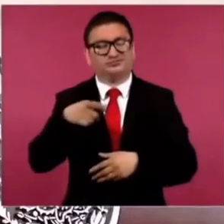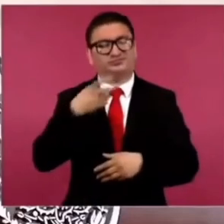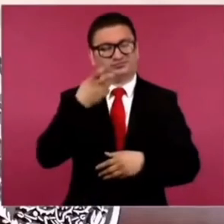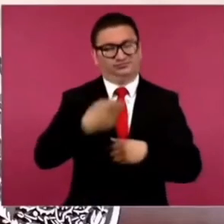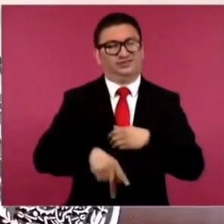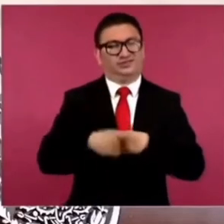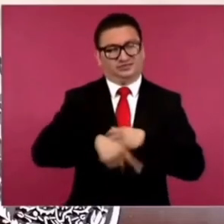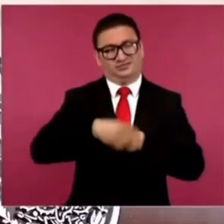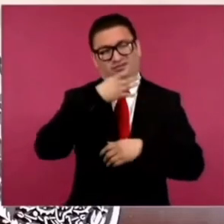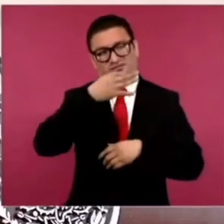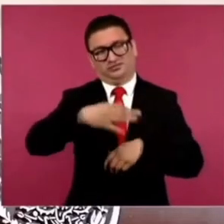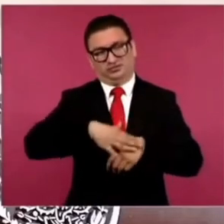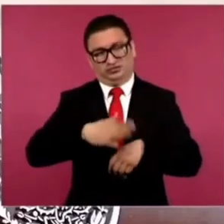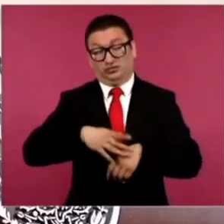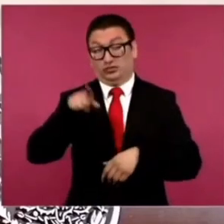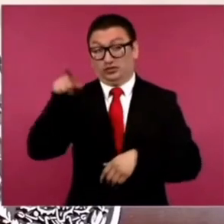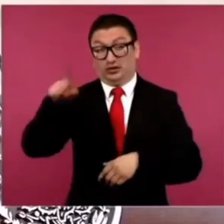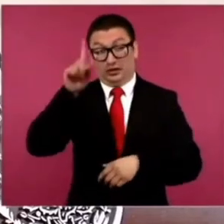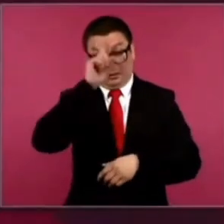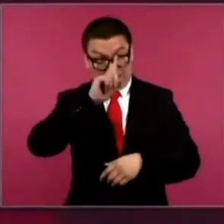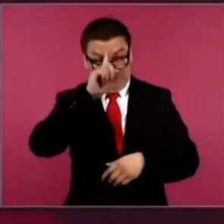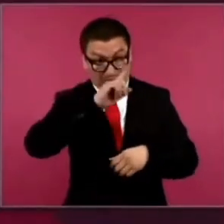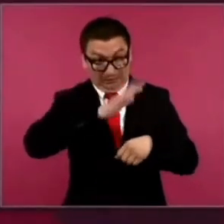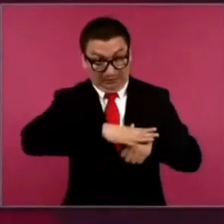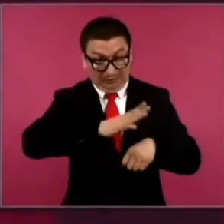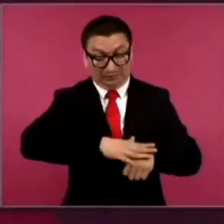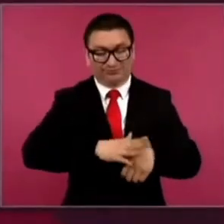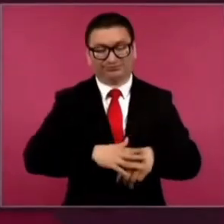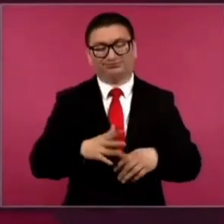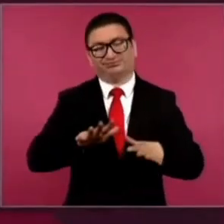veces sus recomendaciones